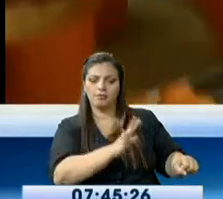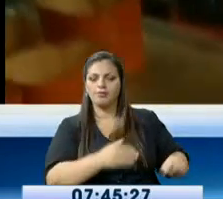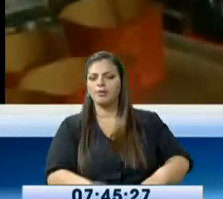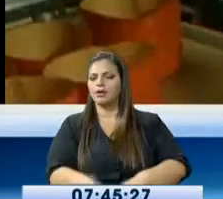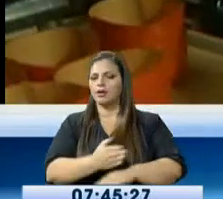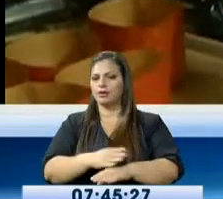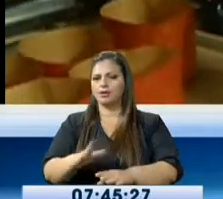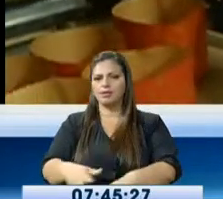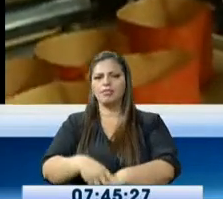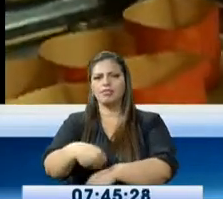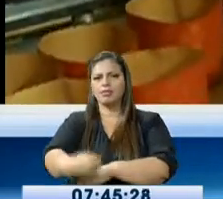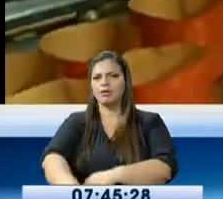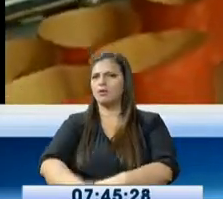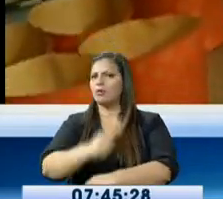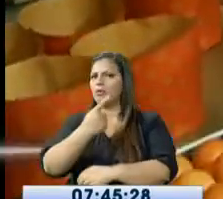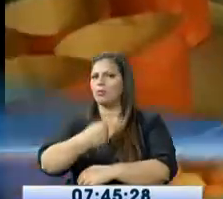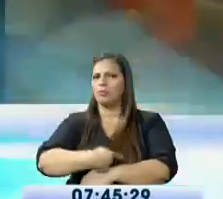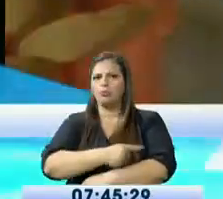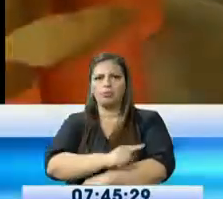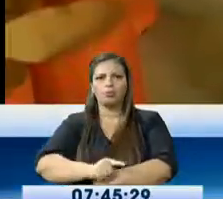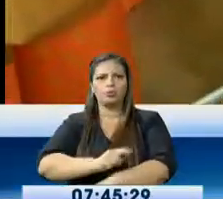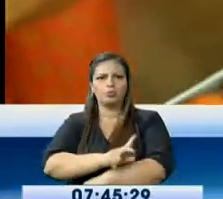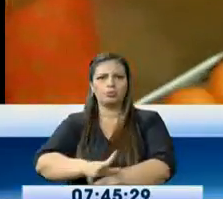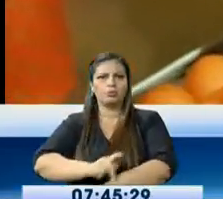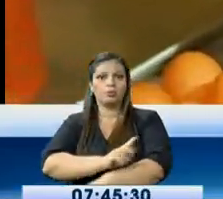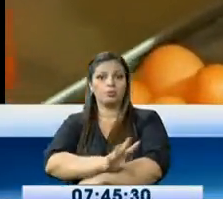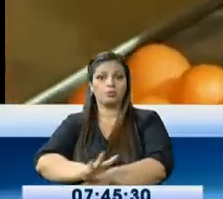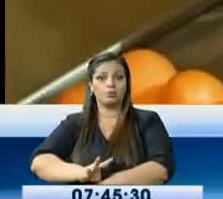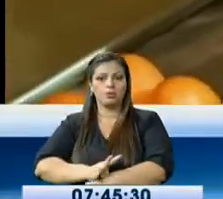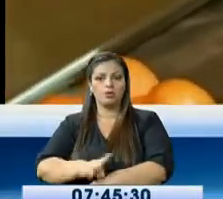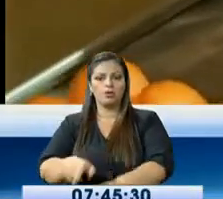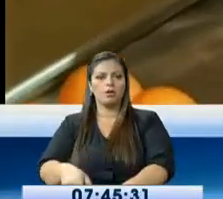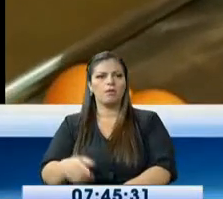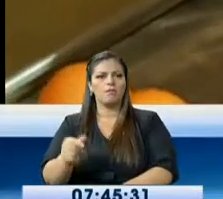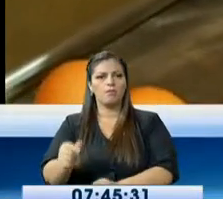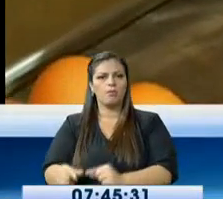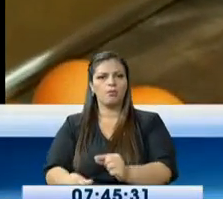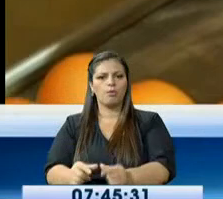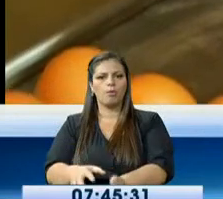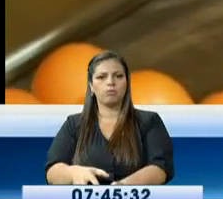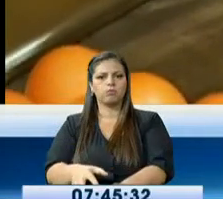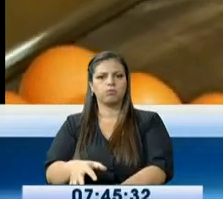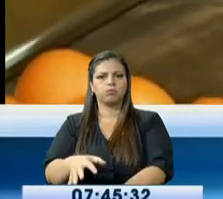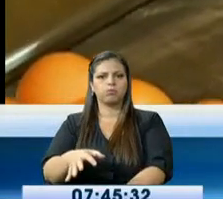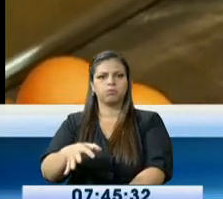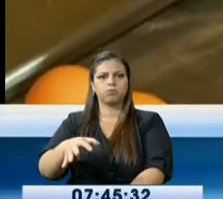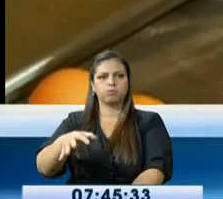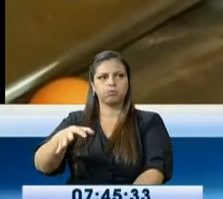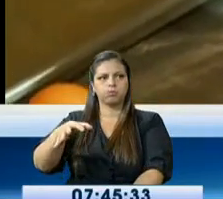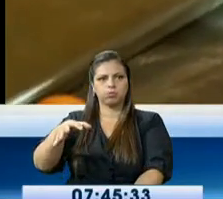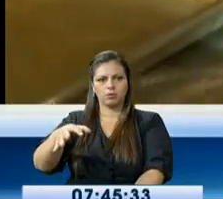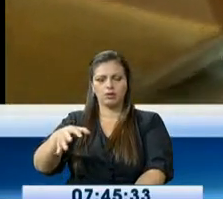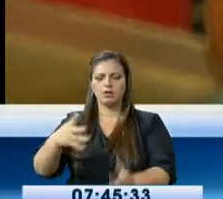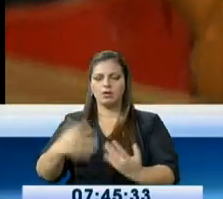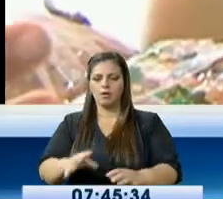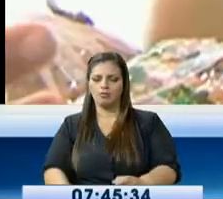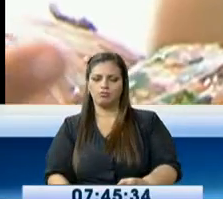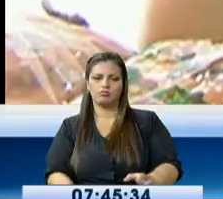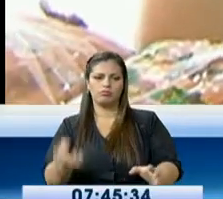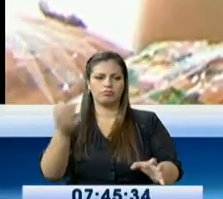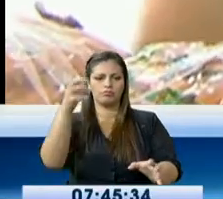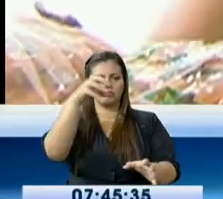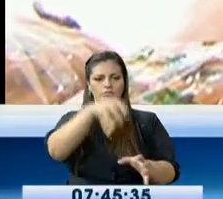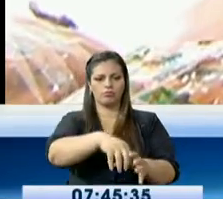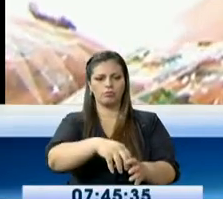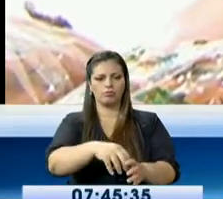pan llegue a este borde, lo mandamos al horno. En un tiempo aproximado de 45 minutos a 155 grados de temperatura.